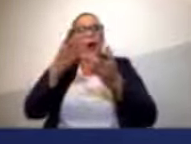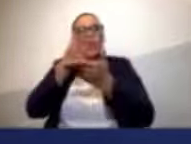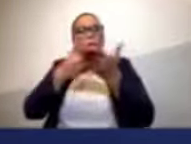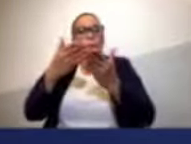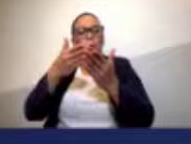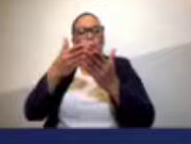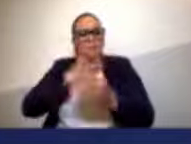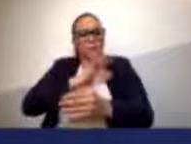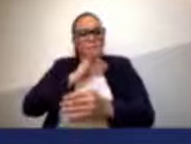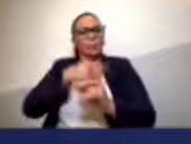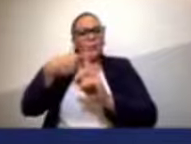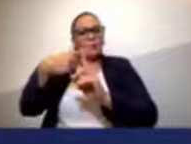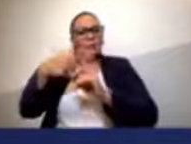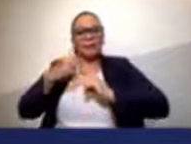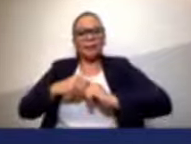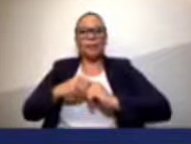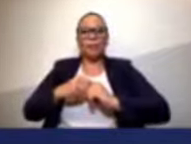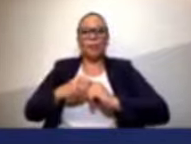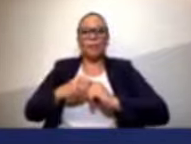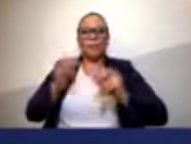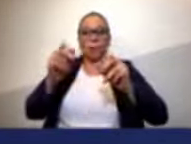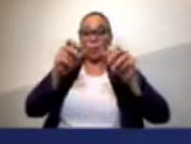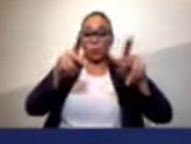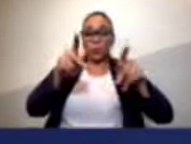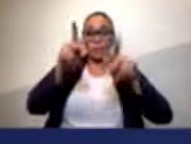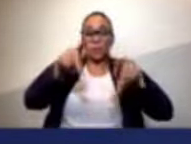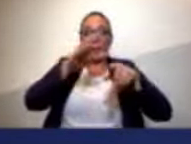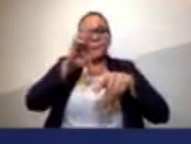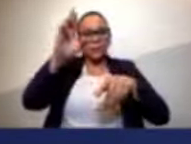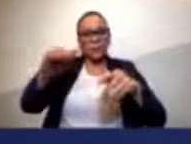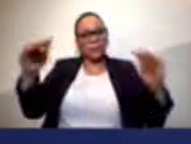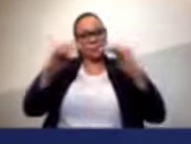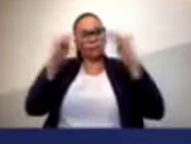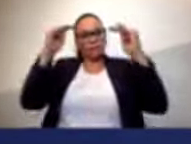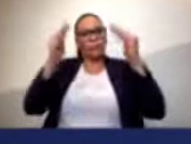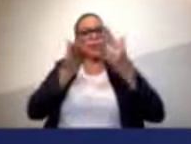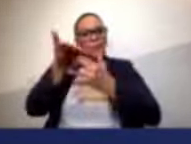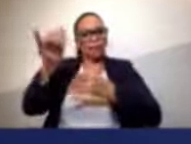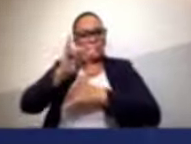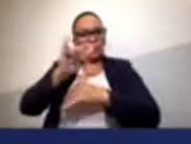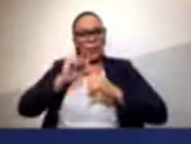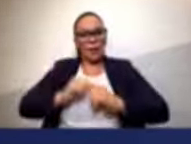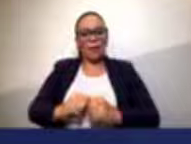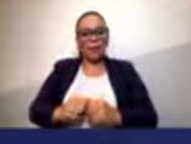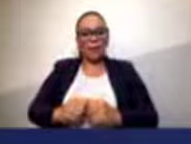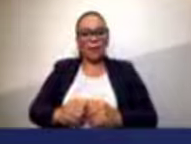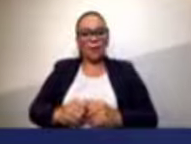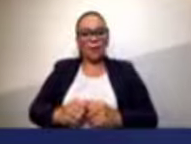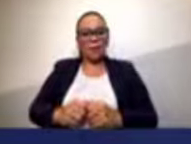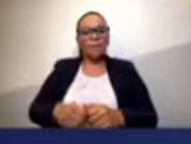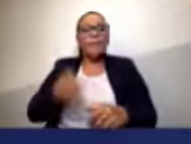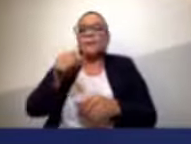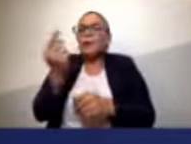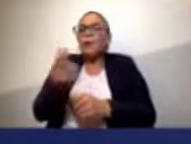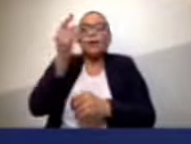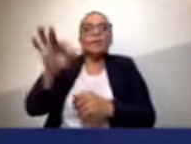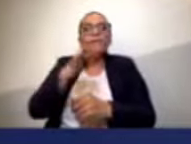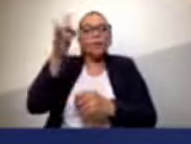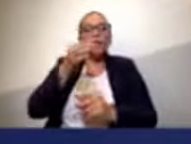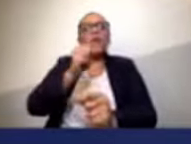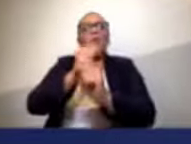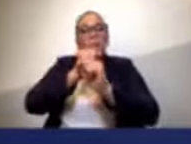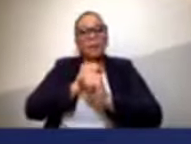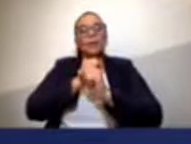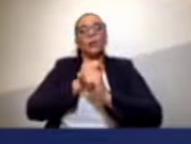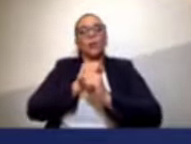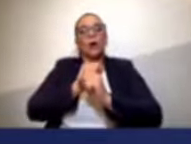el acceso a las oportunidades de los costarricenses, que a final de cuentas es la única manera de asegurar